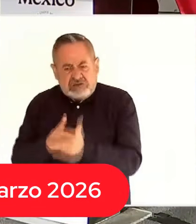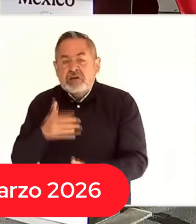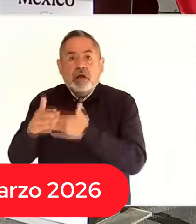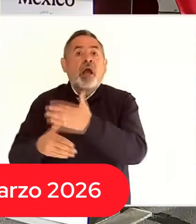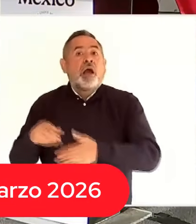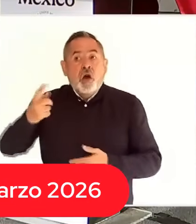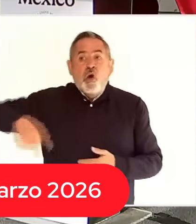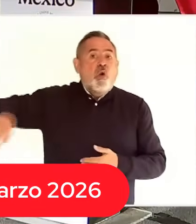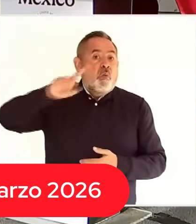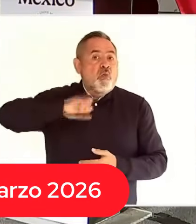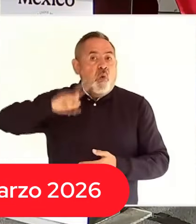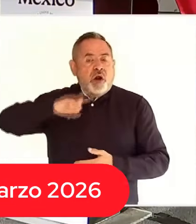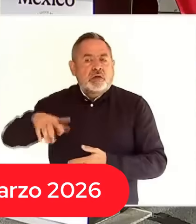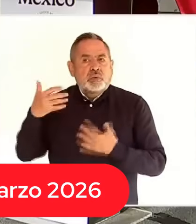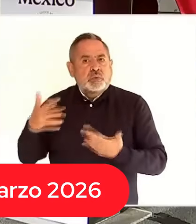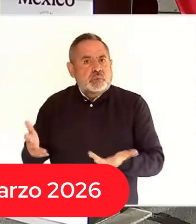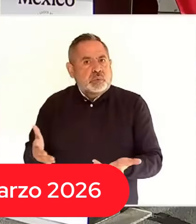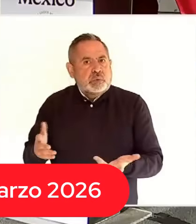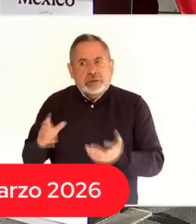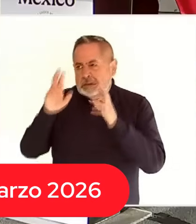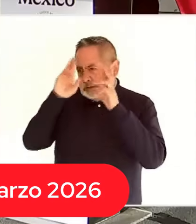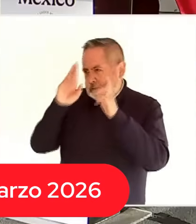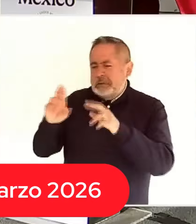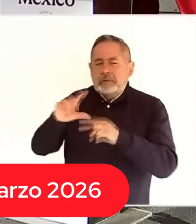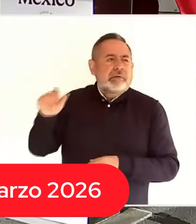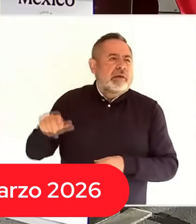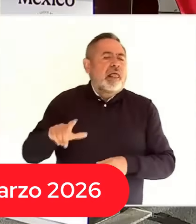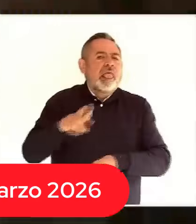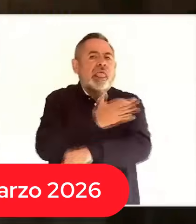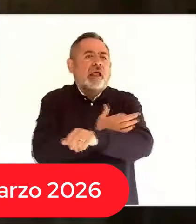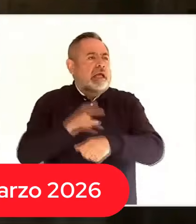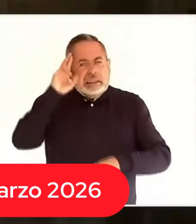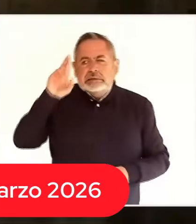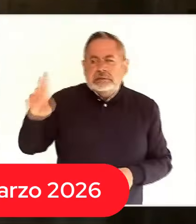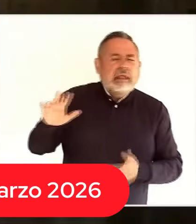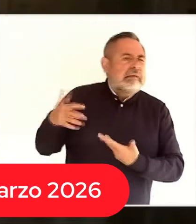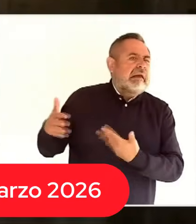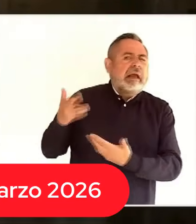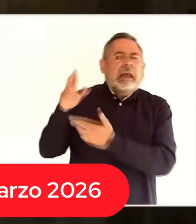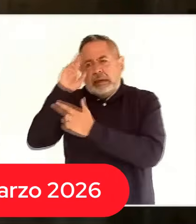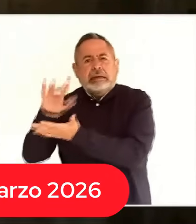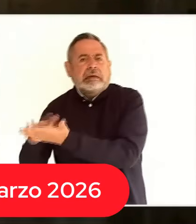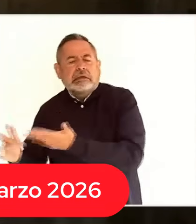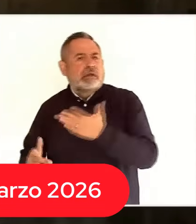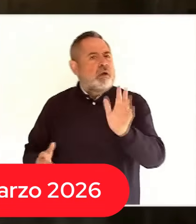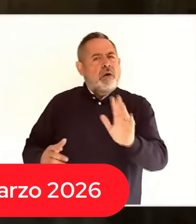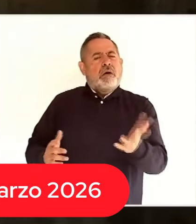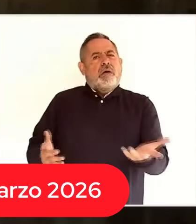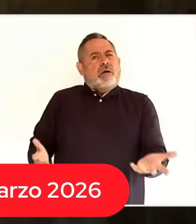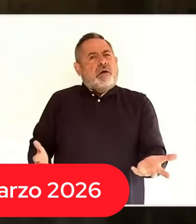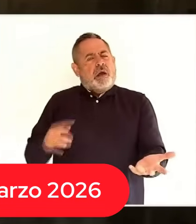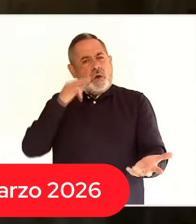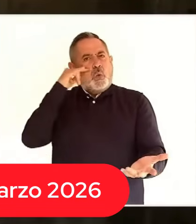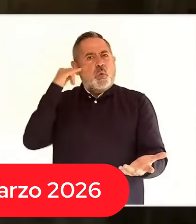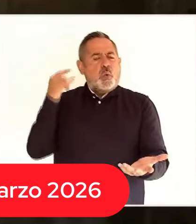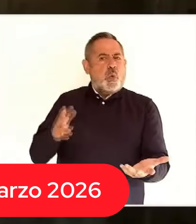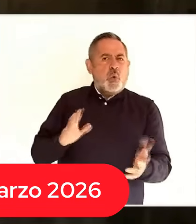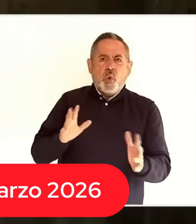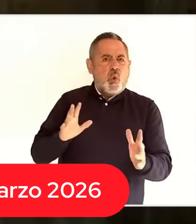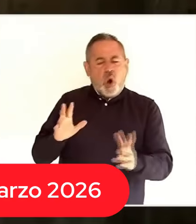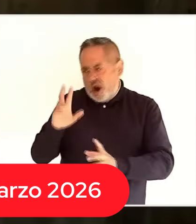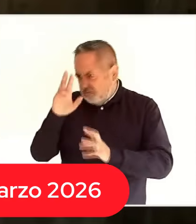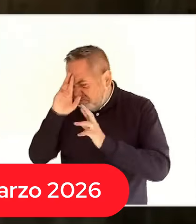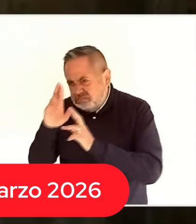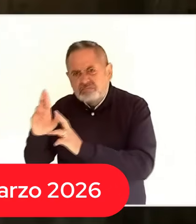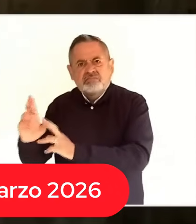así, su reconocimiento ha sido tardío e insuficiente. Esa conciencia no es nueva.